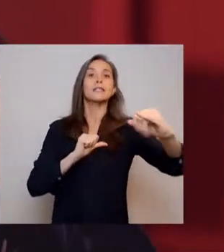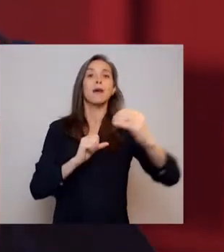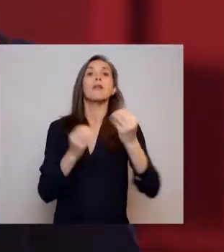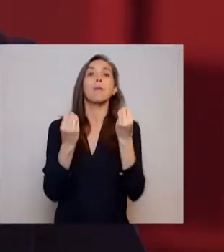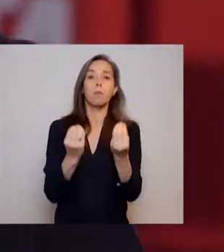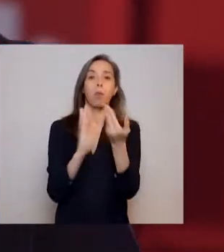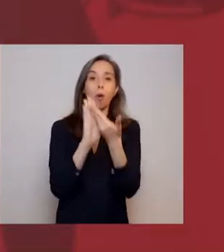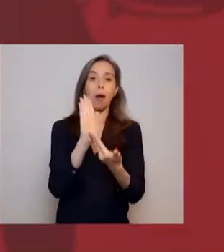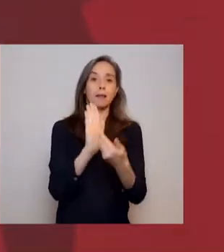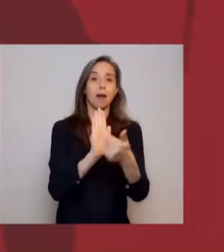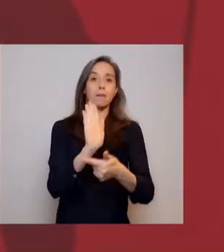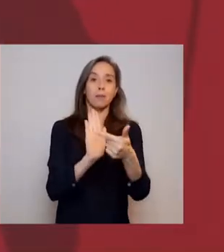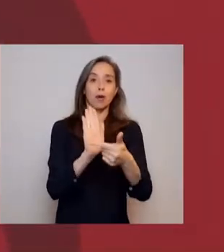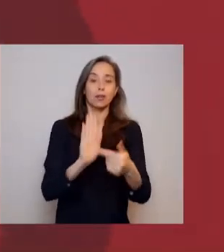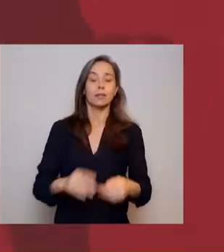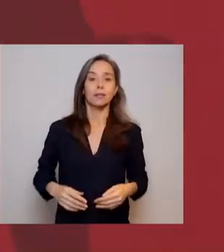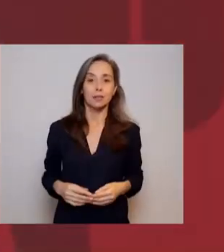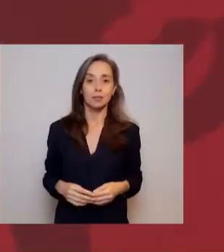una buena política